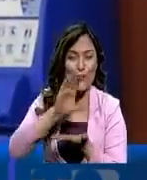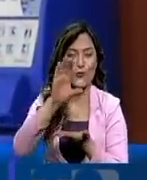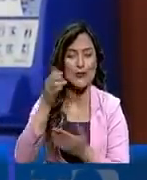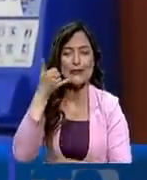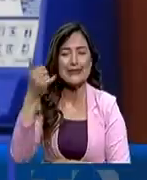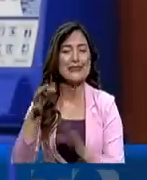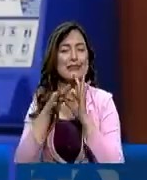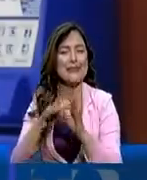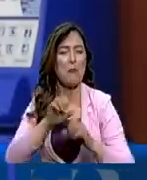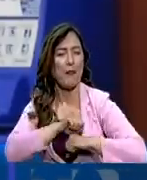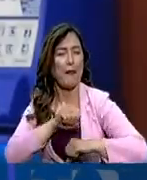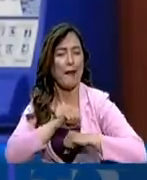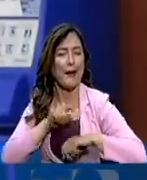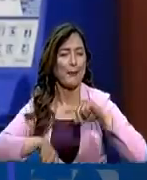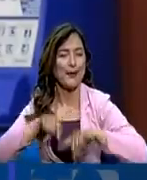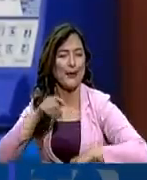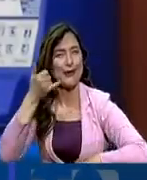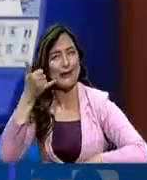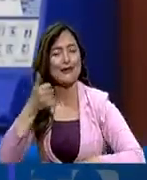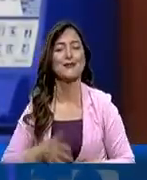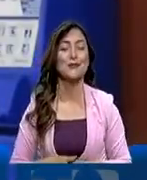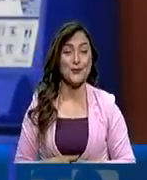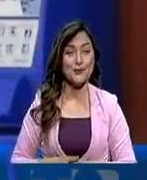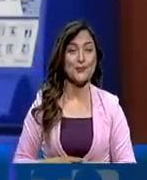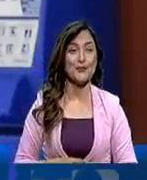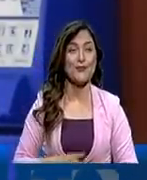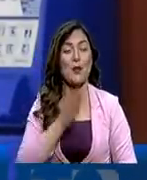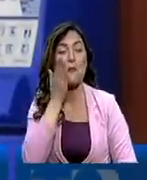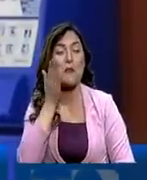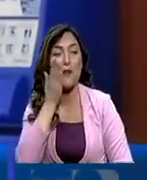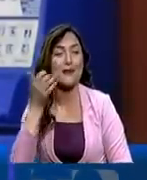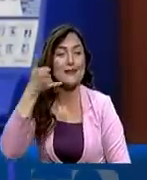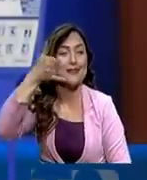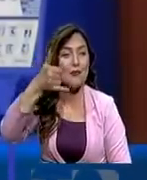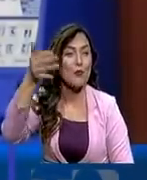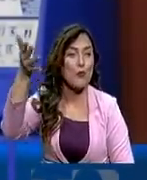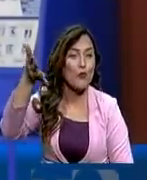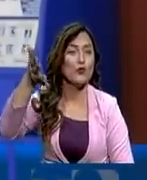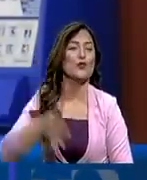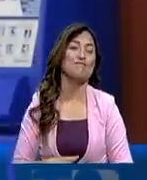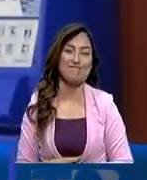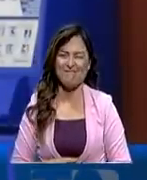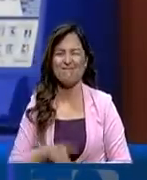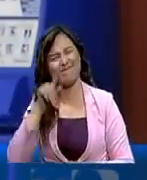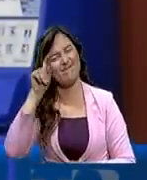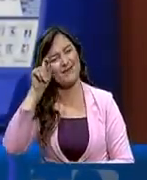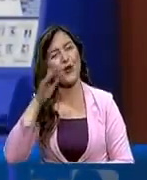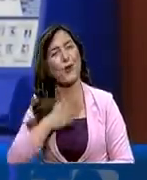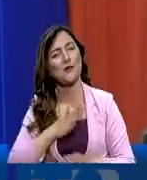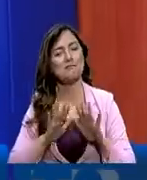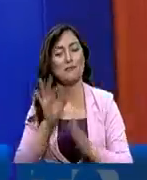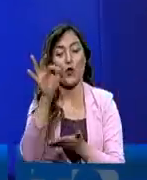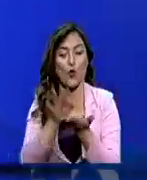los compañeros, a veces la llamada que le hacía a mi mamá al profesor y todo eso, ¿no? Esos son los recuerdos que me trae una